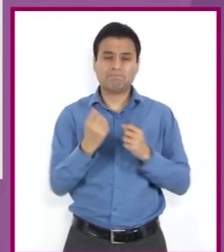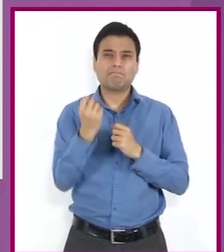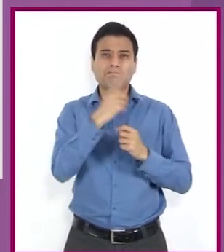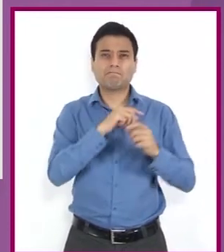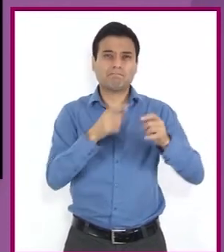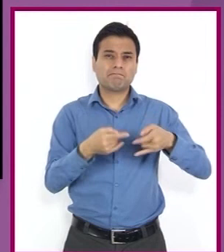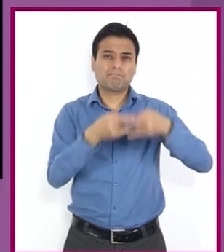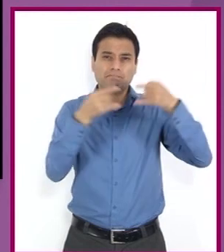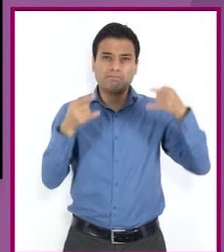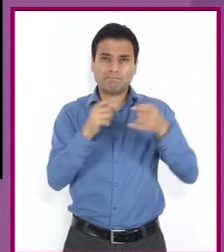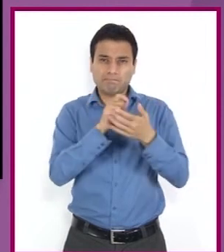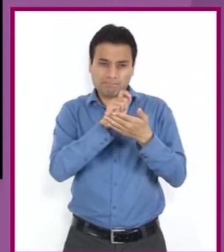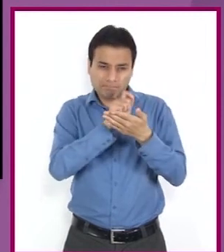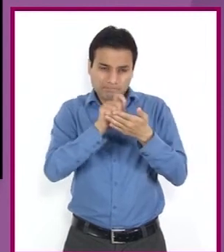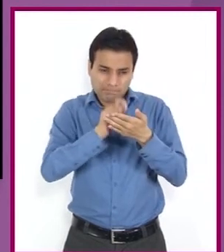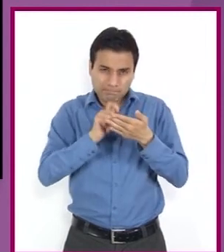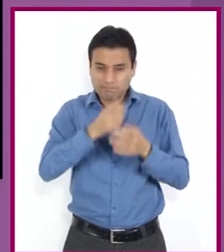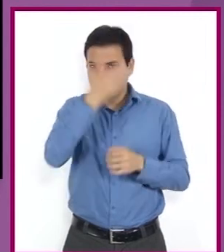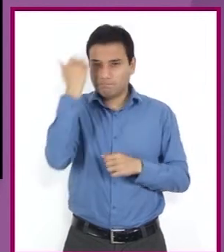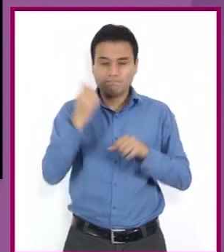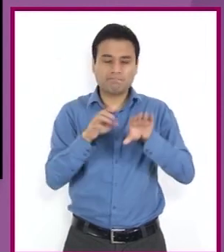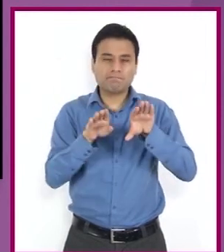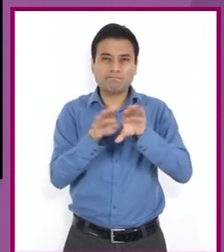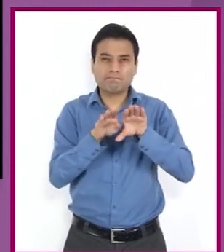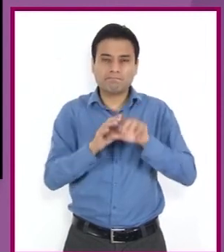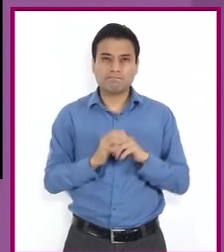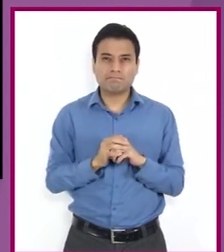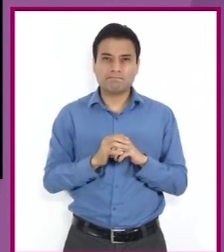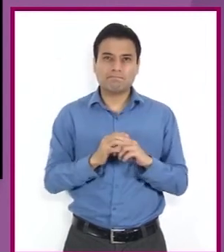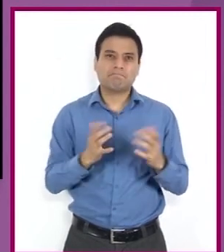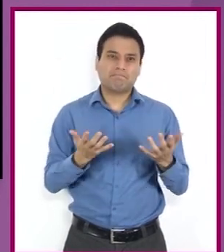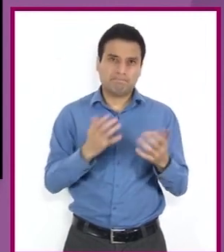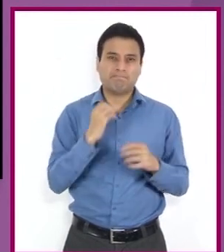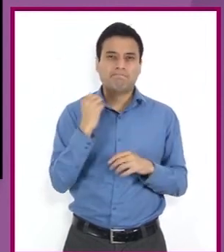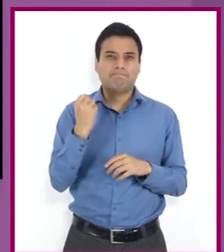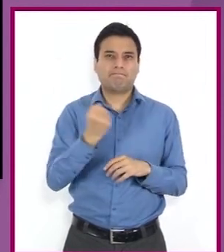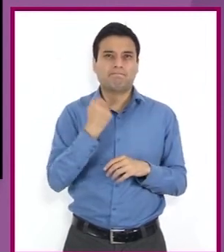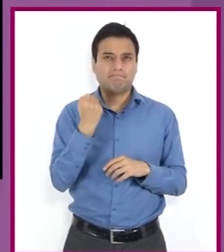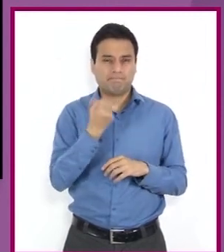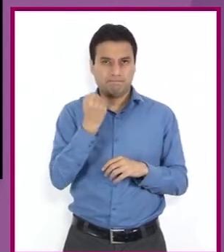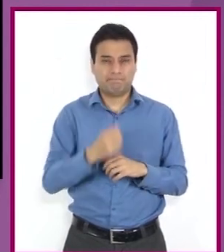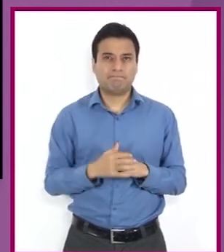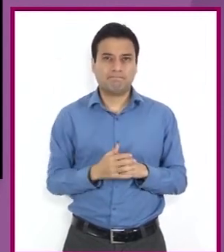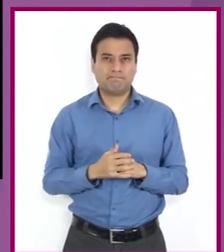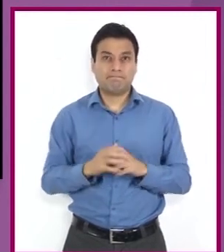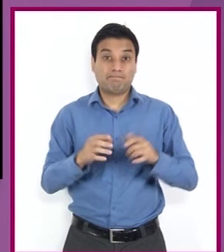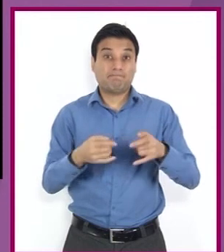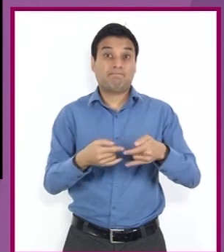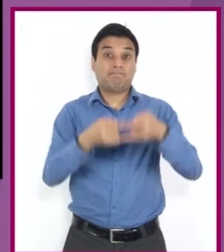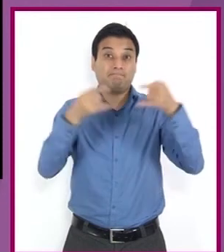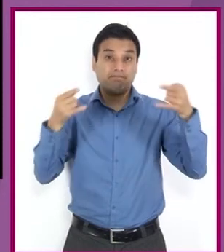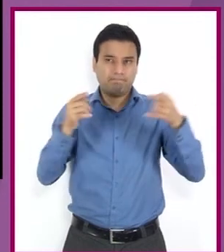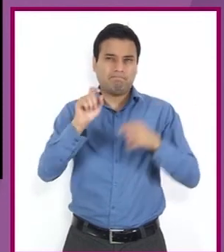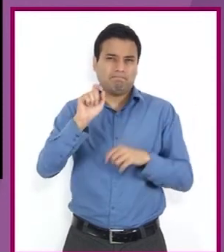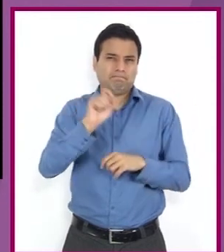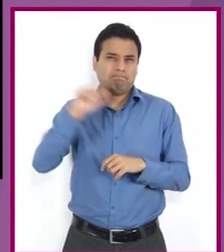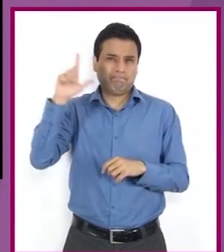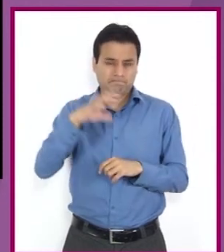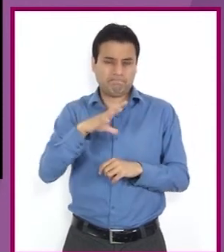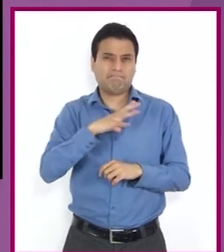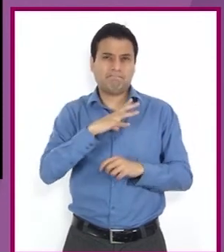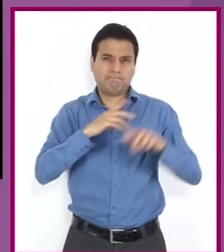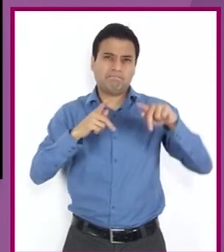batallar con la realización de escenografía. Y por fortuna, en la historieta se han desarrollado especialistas realizadores